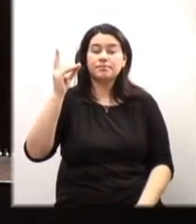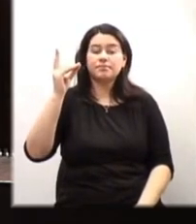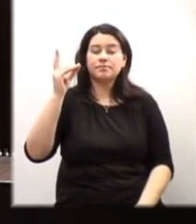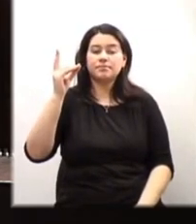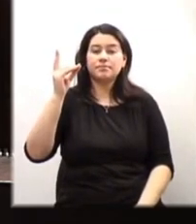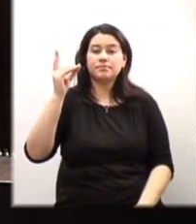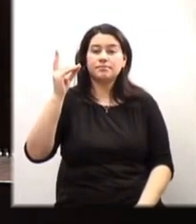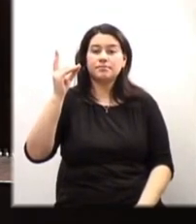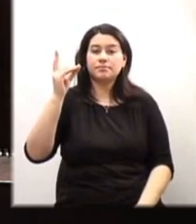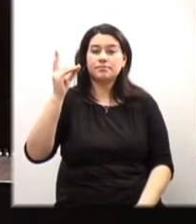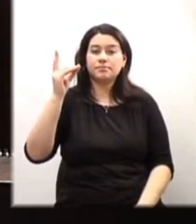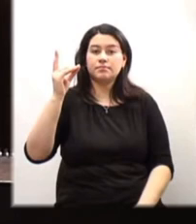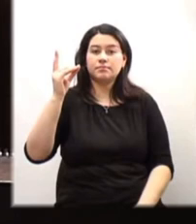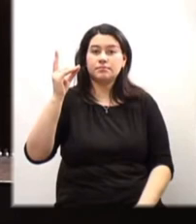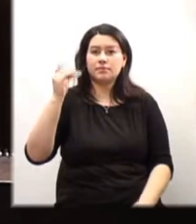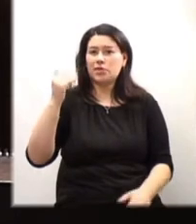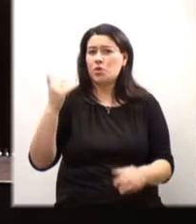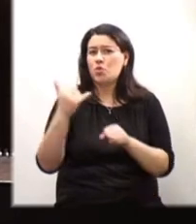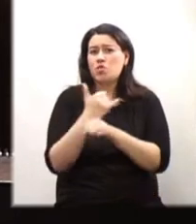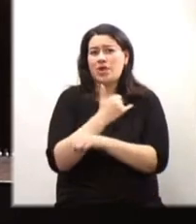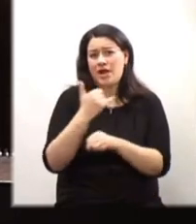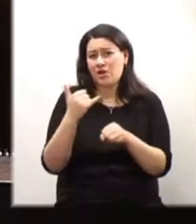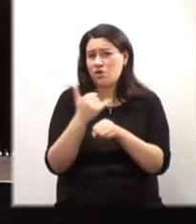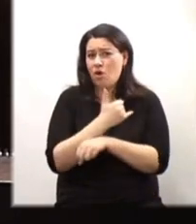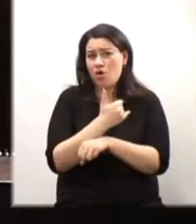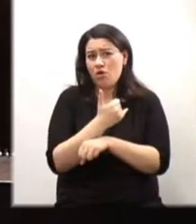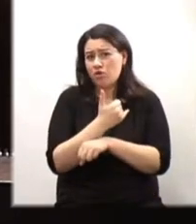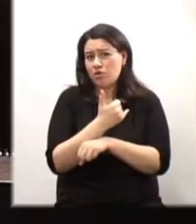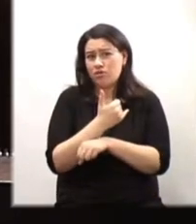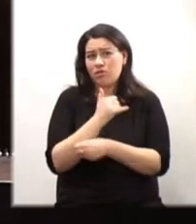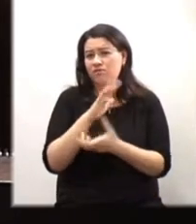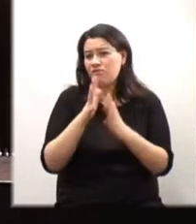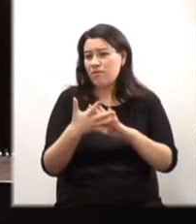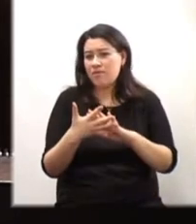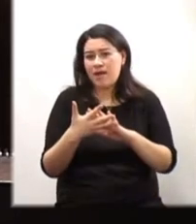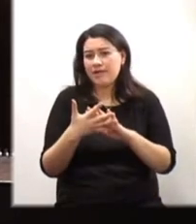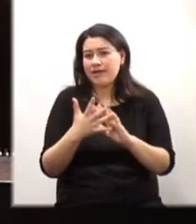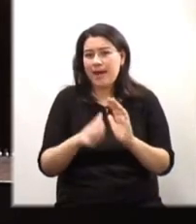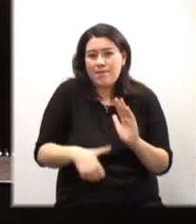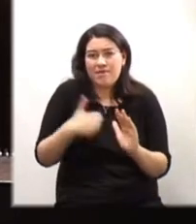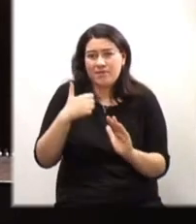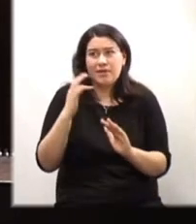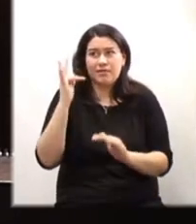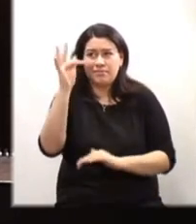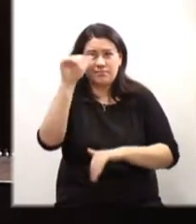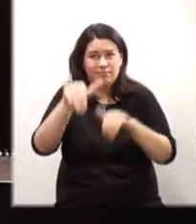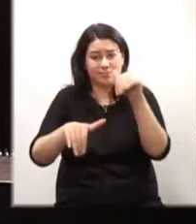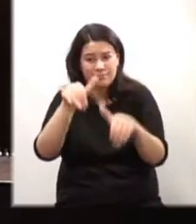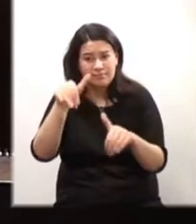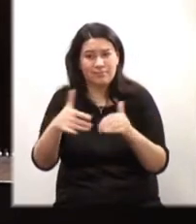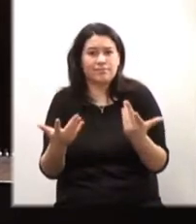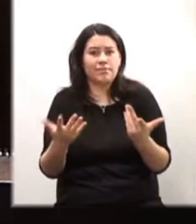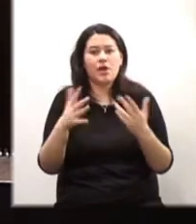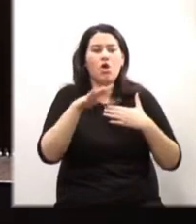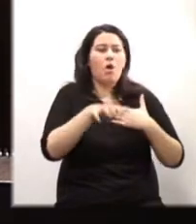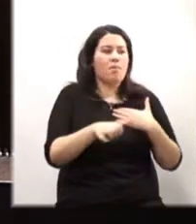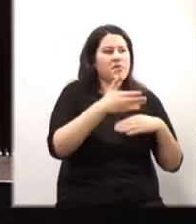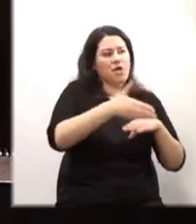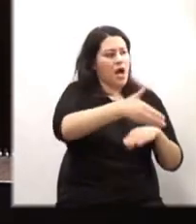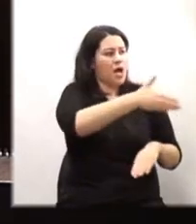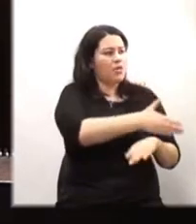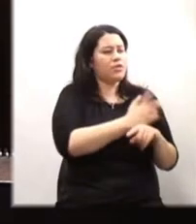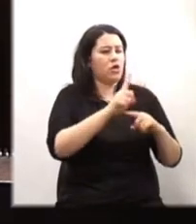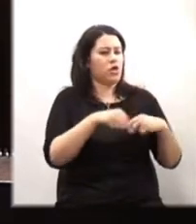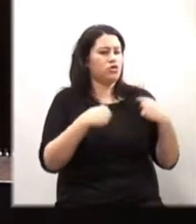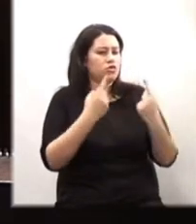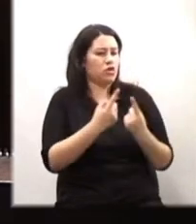informante, una rebaja impositiva absolutamente regresiva y electoralista, porque el compromiso que hizo el gobierno era que cuando estuvieran